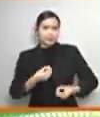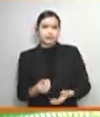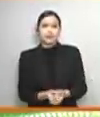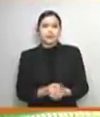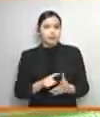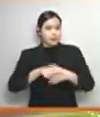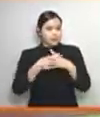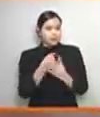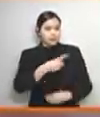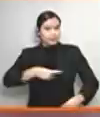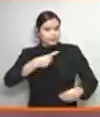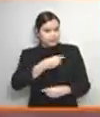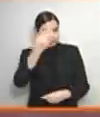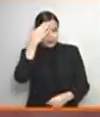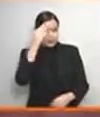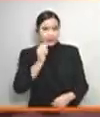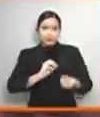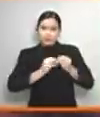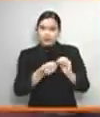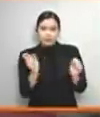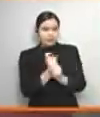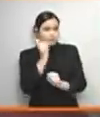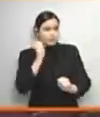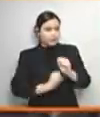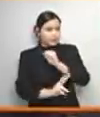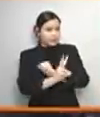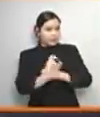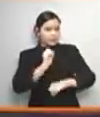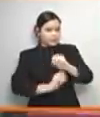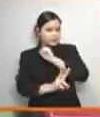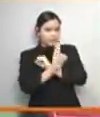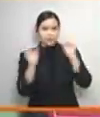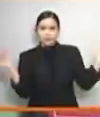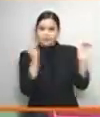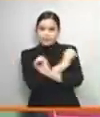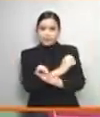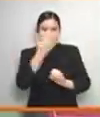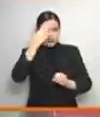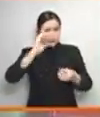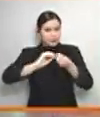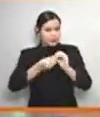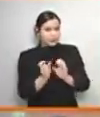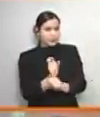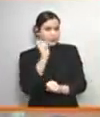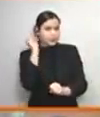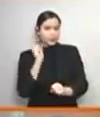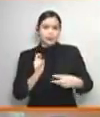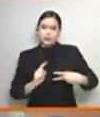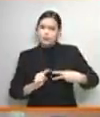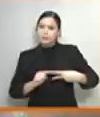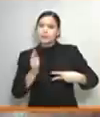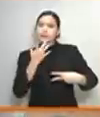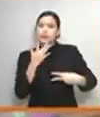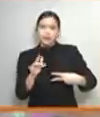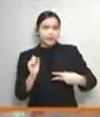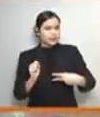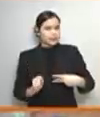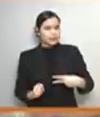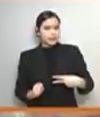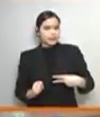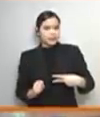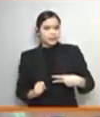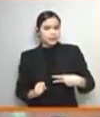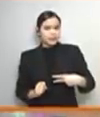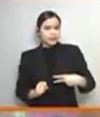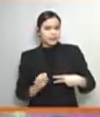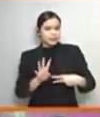Comenzamos la diversión conociendo los números afortunados para premiados y premiados mix. Recibimos el primer número con su primer dígito suerte. Y ese